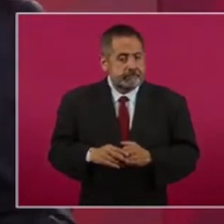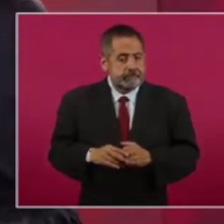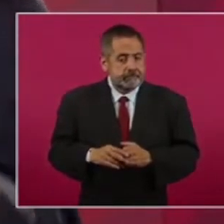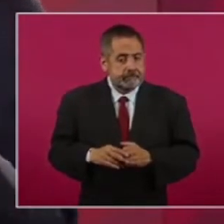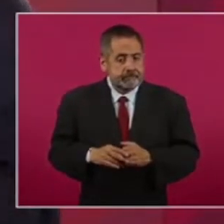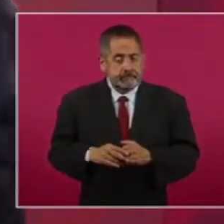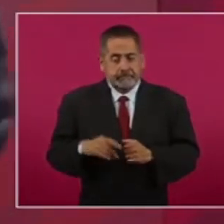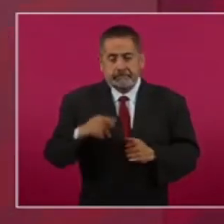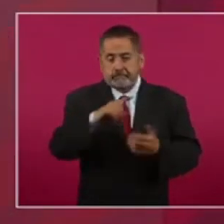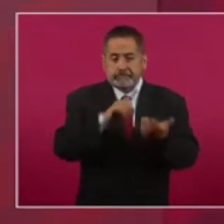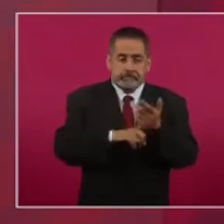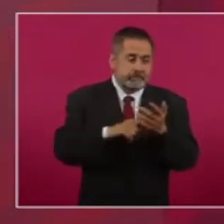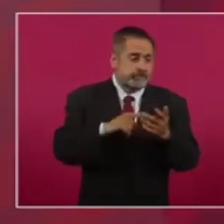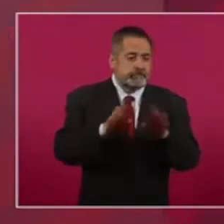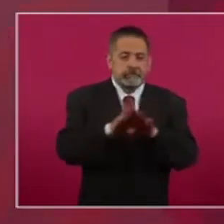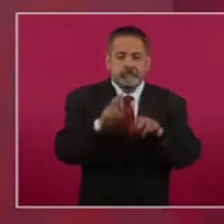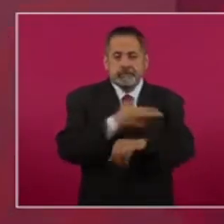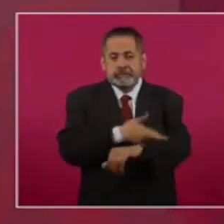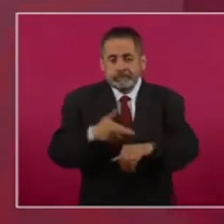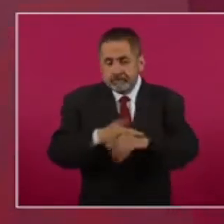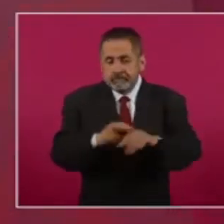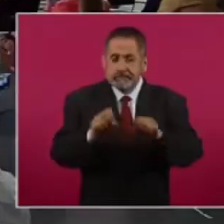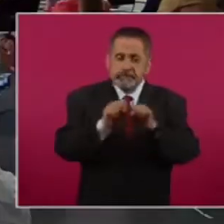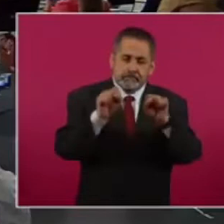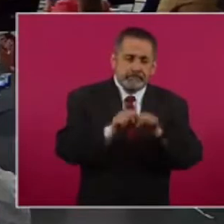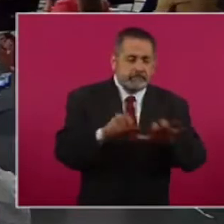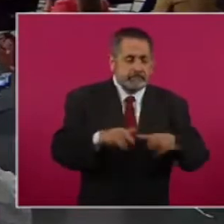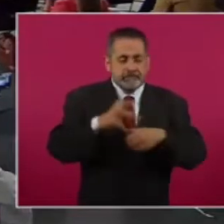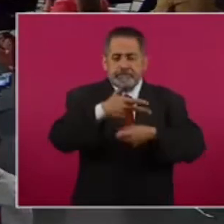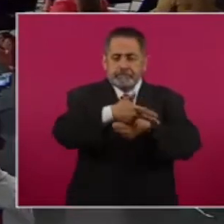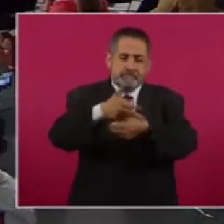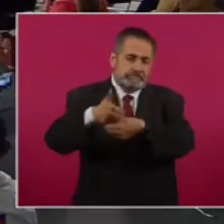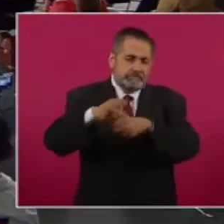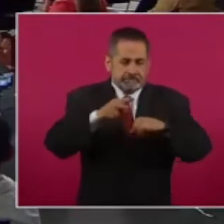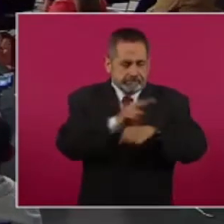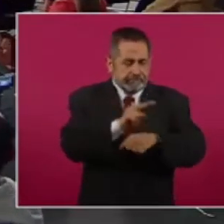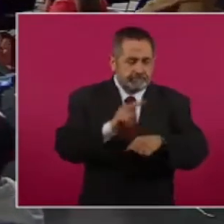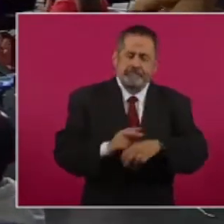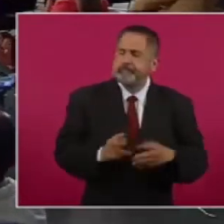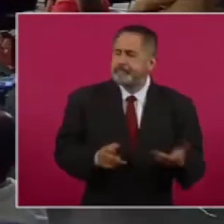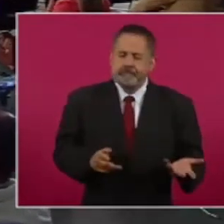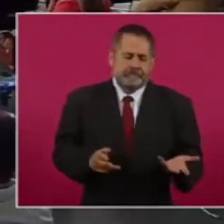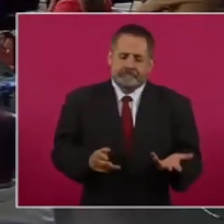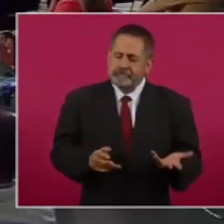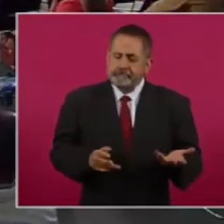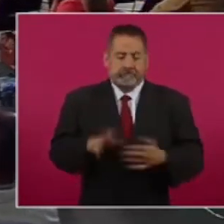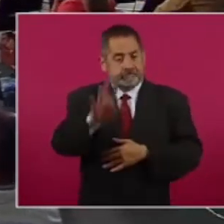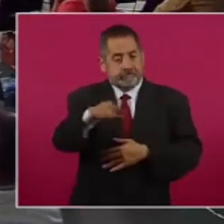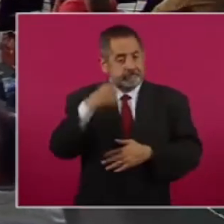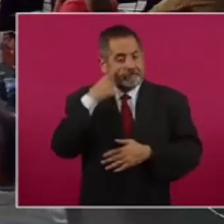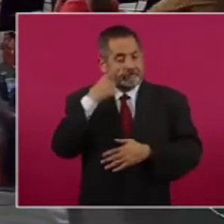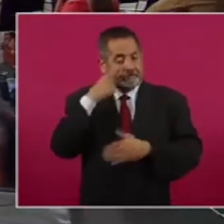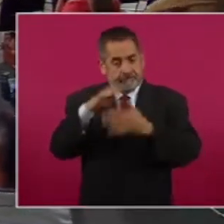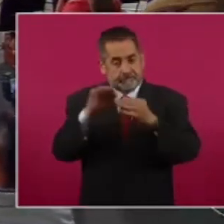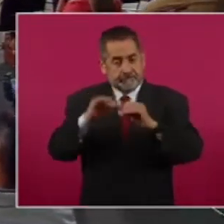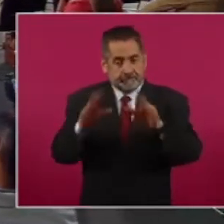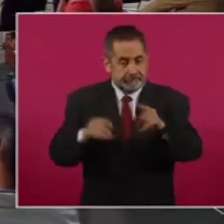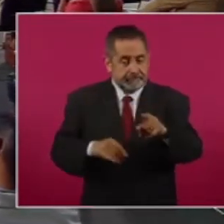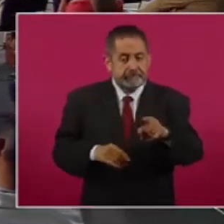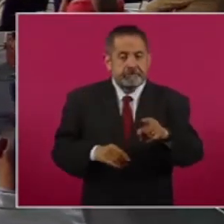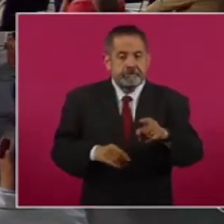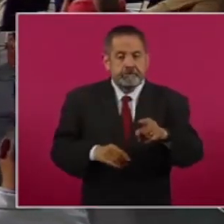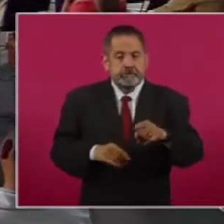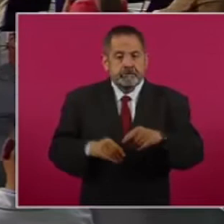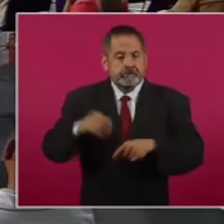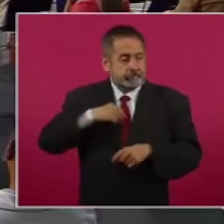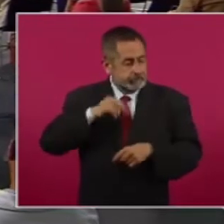y los sistemas de vigilancia, me llamó la atención de que